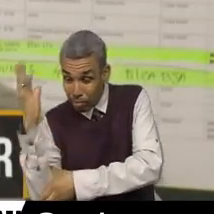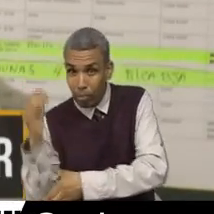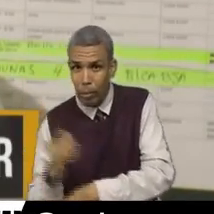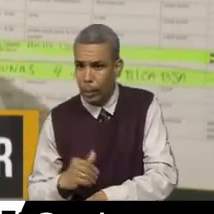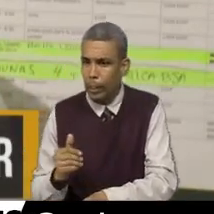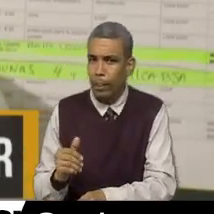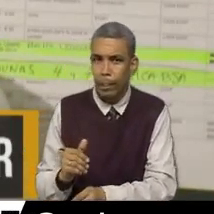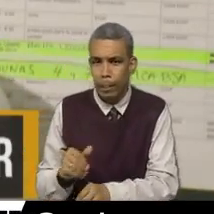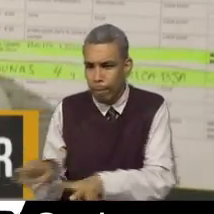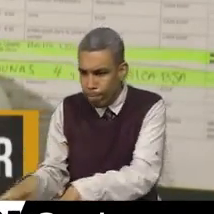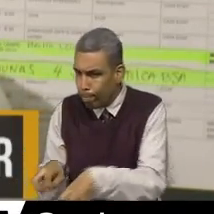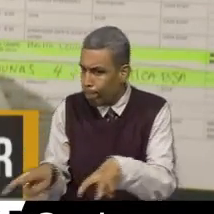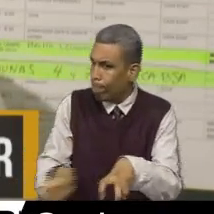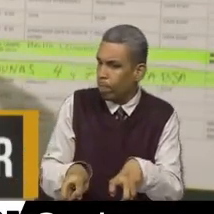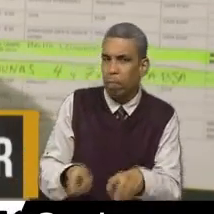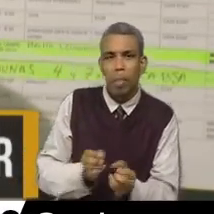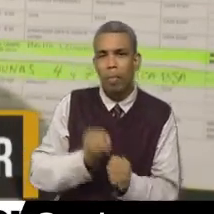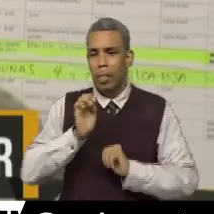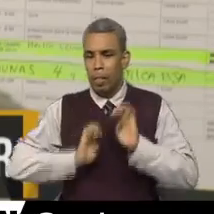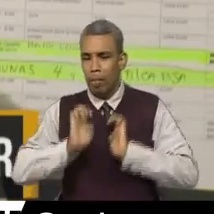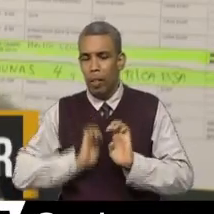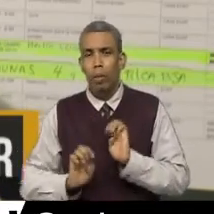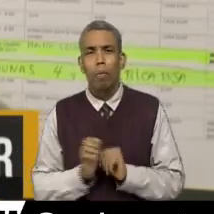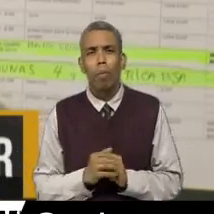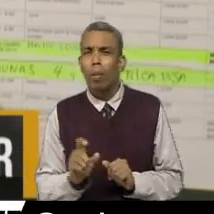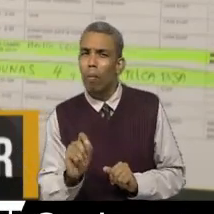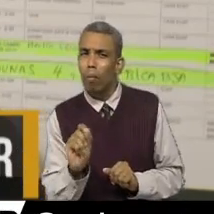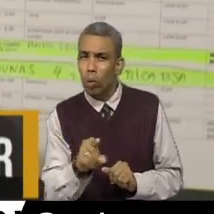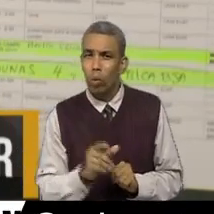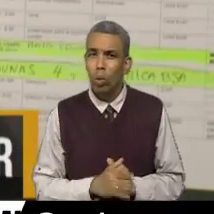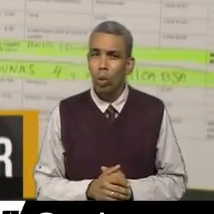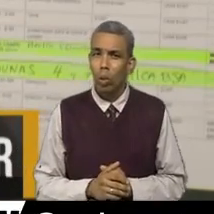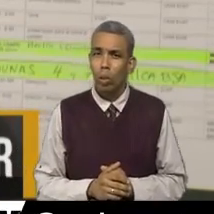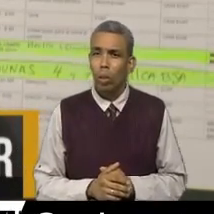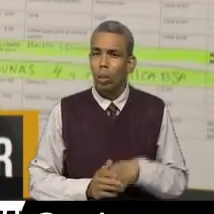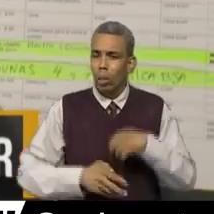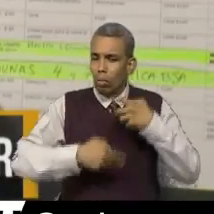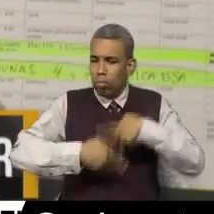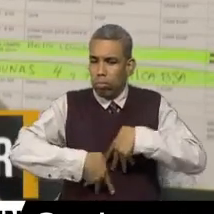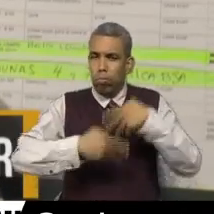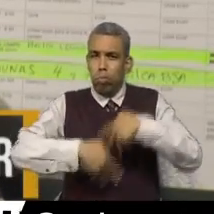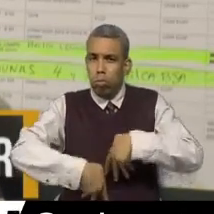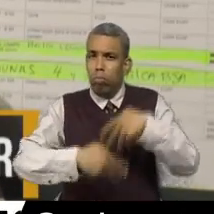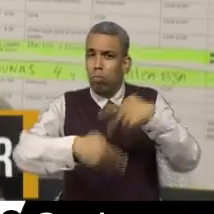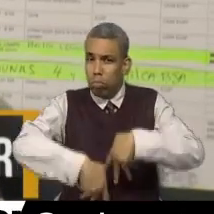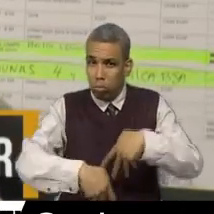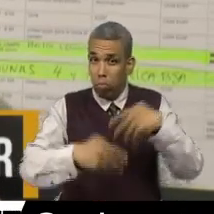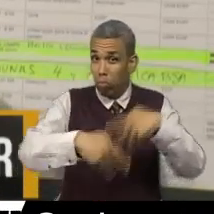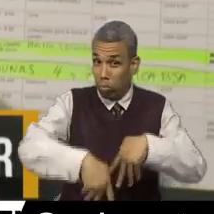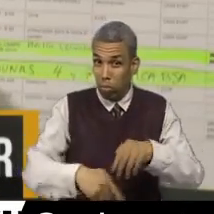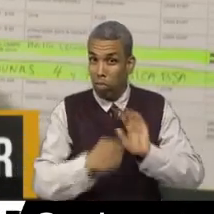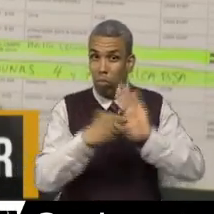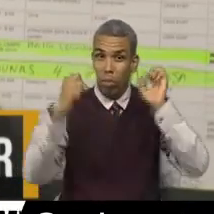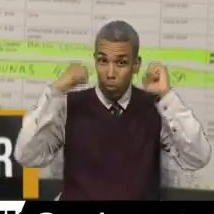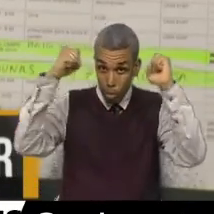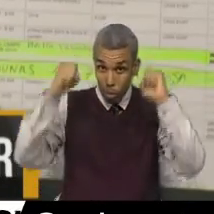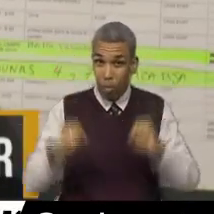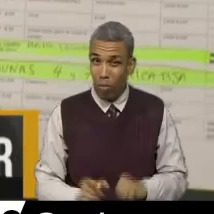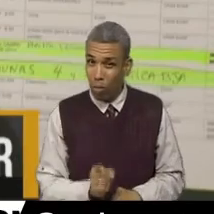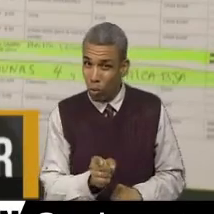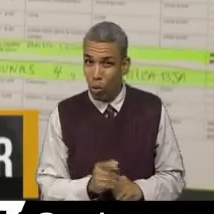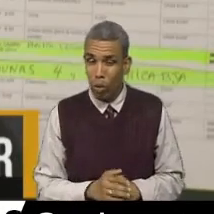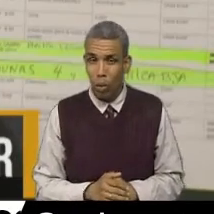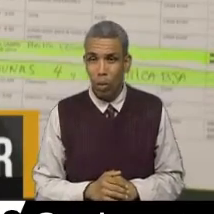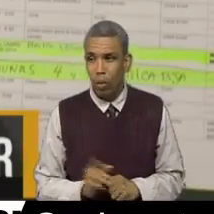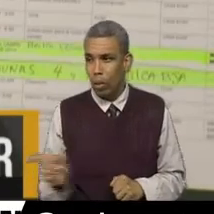en generar alguna protesta o movilización en contra de esas erradicaciones? La coca ha tomado decisiones ya contundentes, no acepta